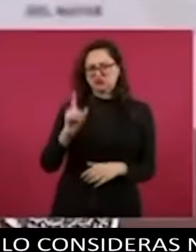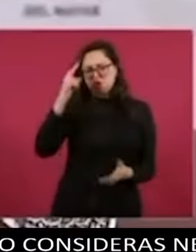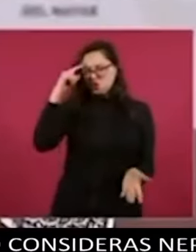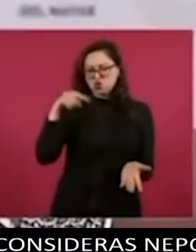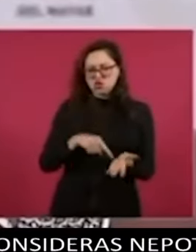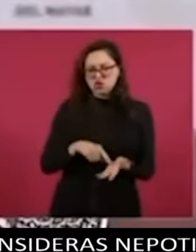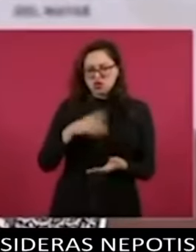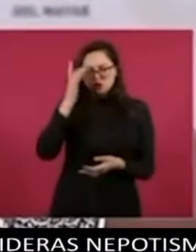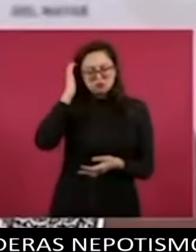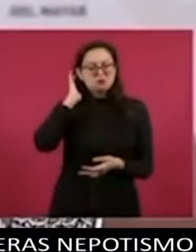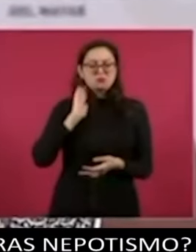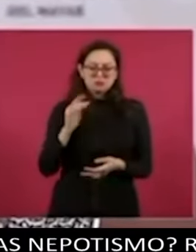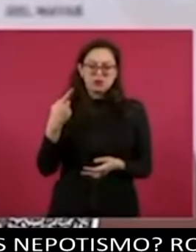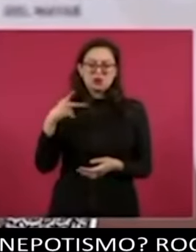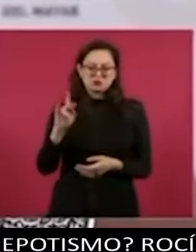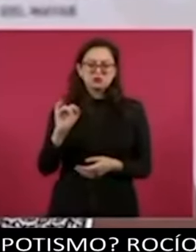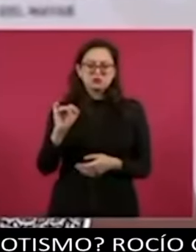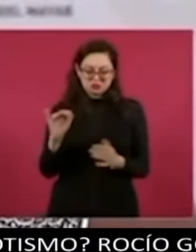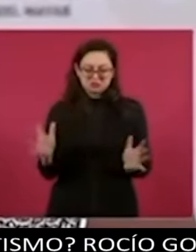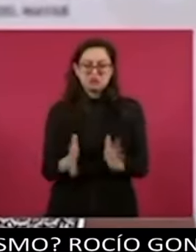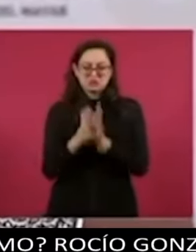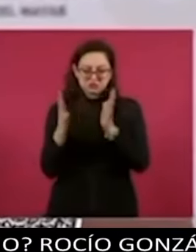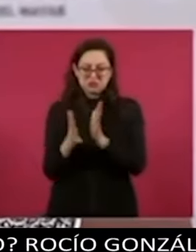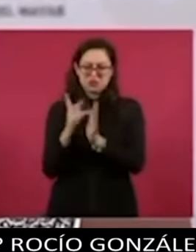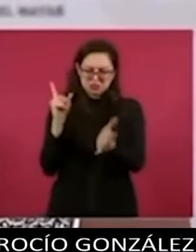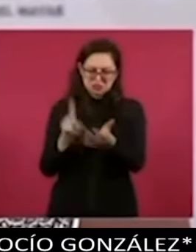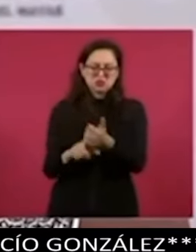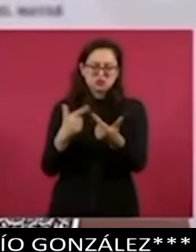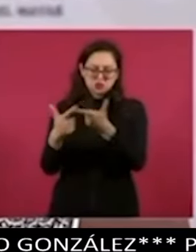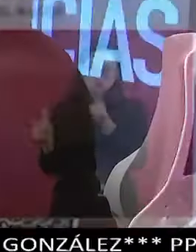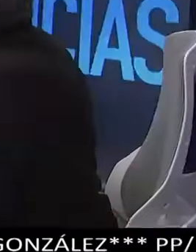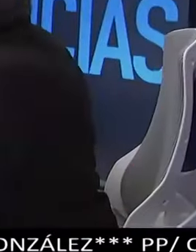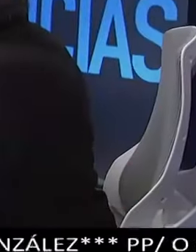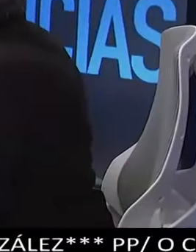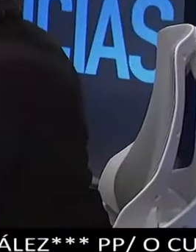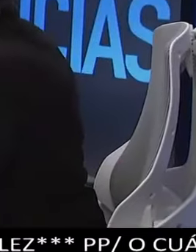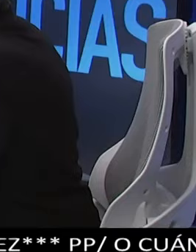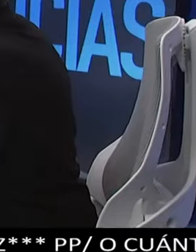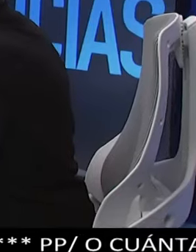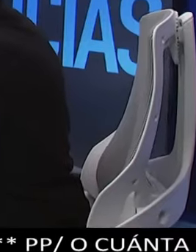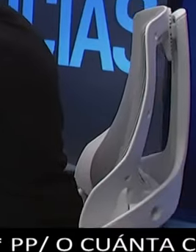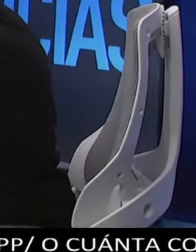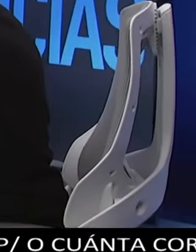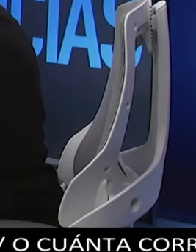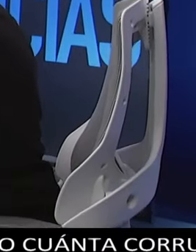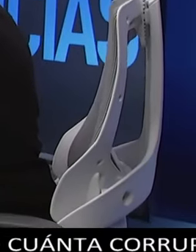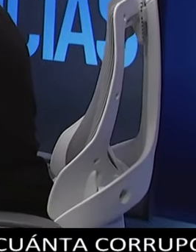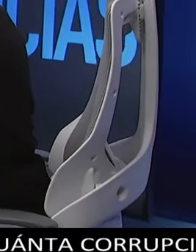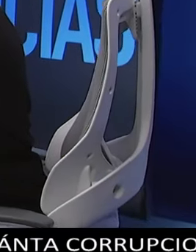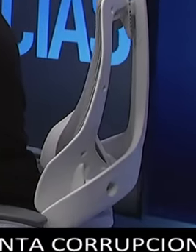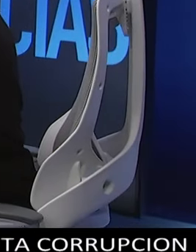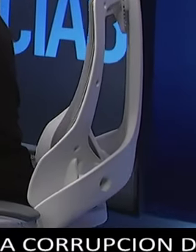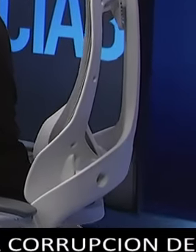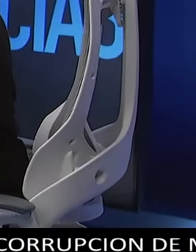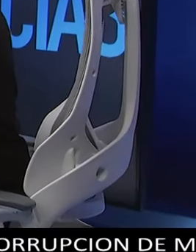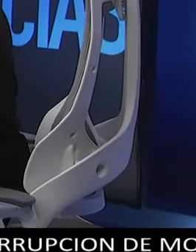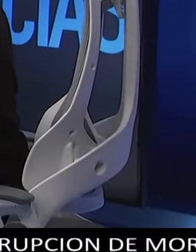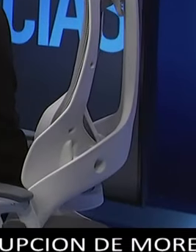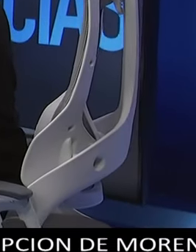es la Secretaría General, es la Secretaría de Organización. Seguramente, en fin, ya lo dirán el próximo 22 de septiembre cuando se realiza el